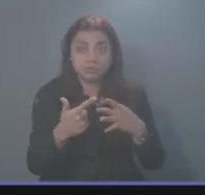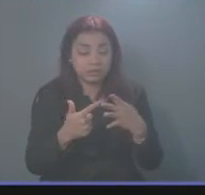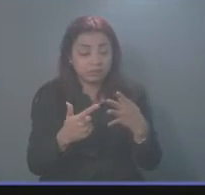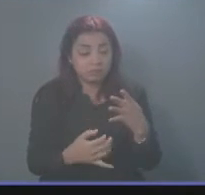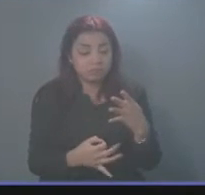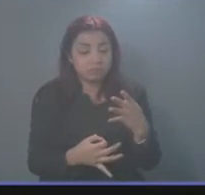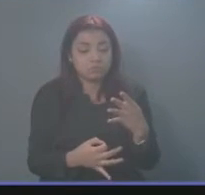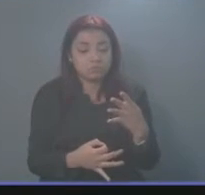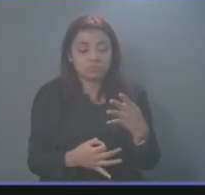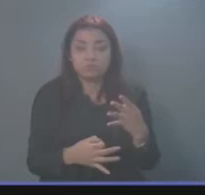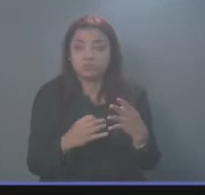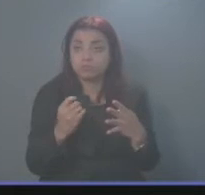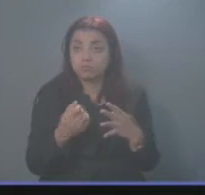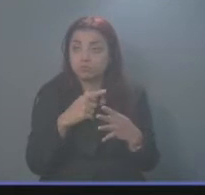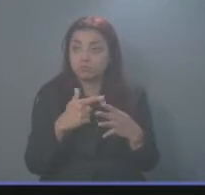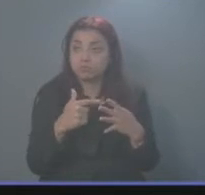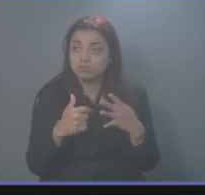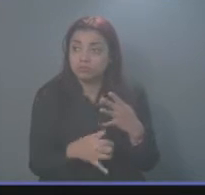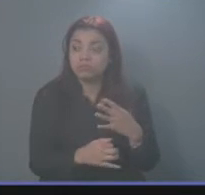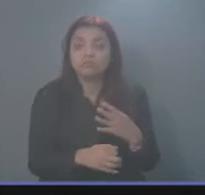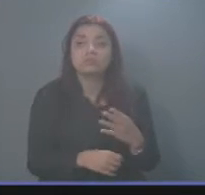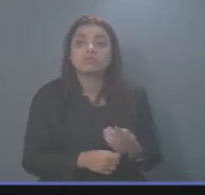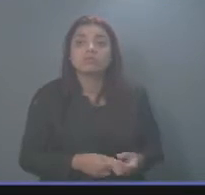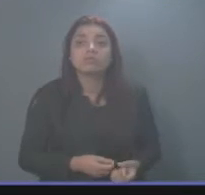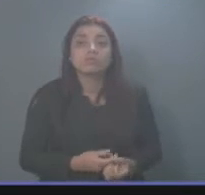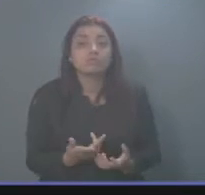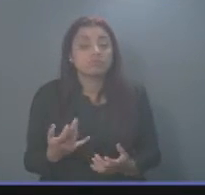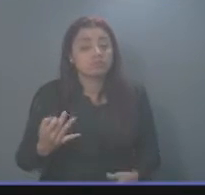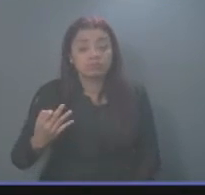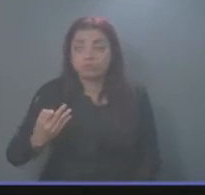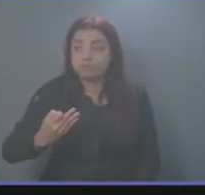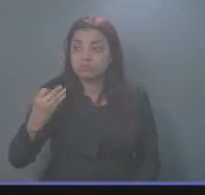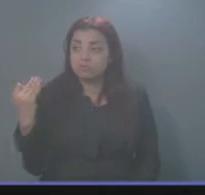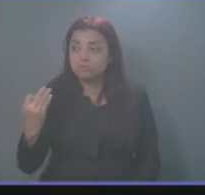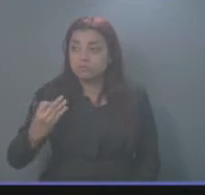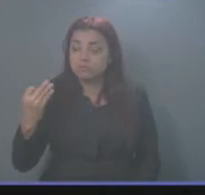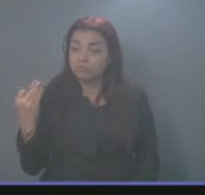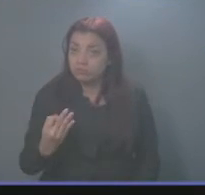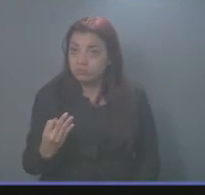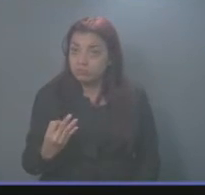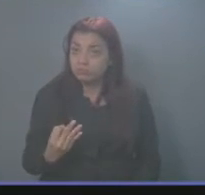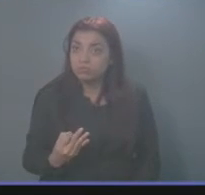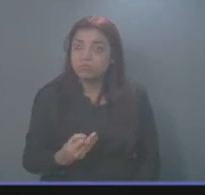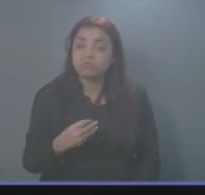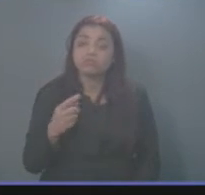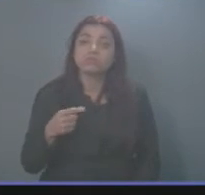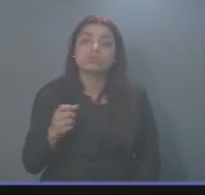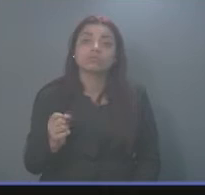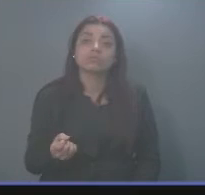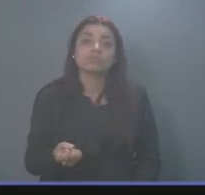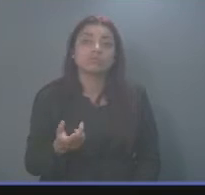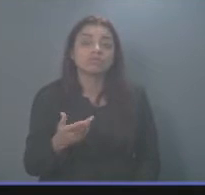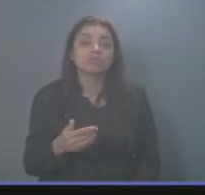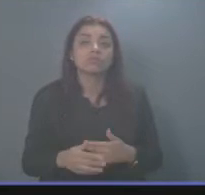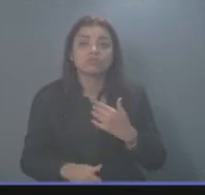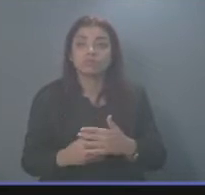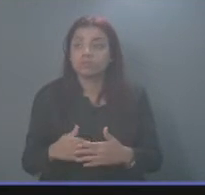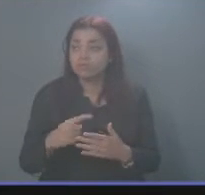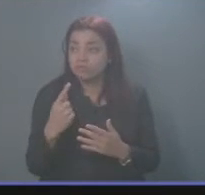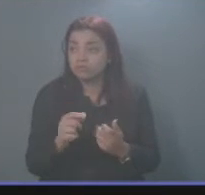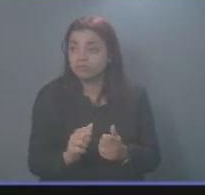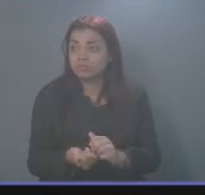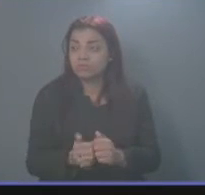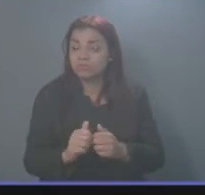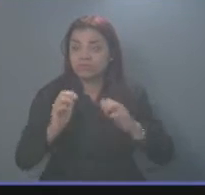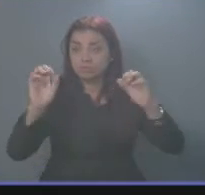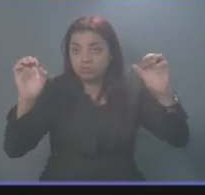nueva ley, decirle que se les va a exigir a todas las federaciones un manual de selección de atletas, el cual va a